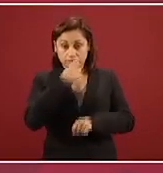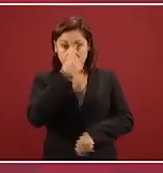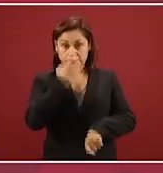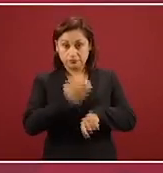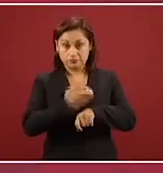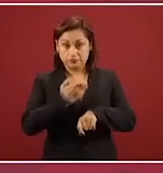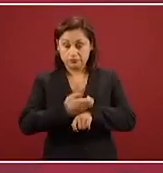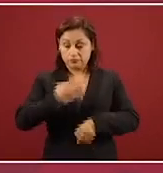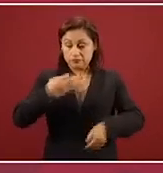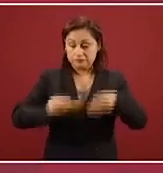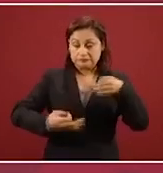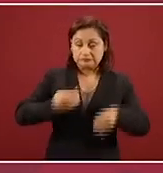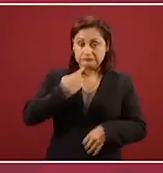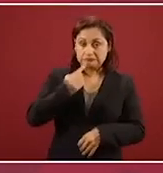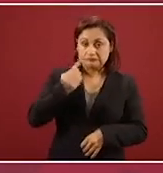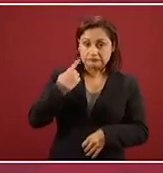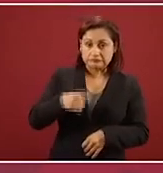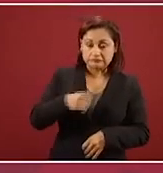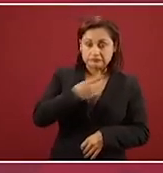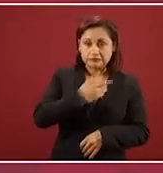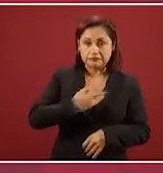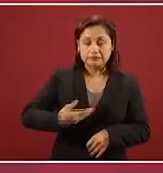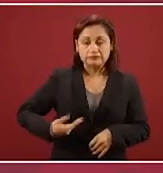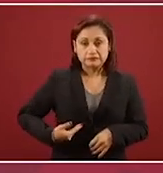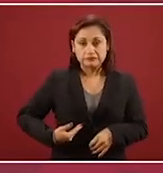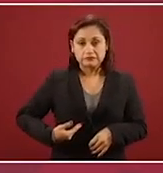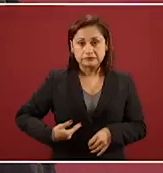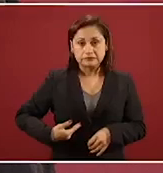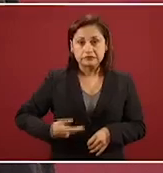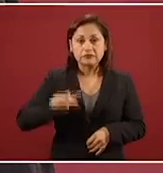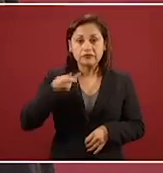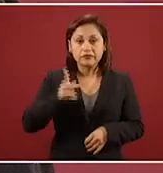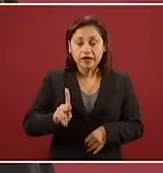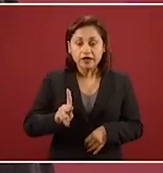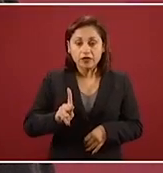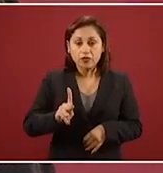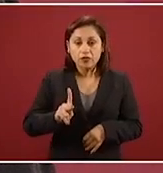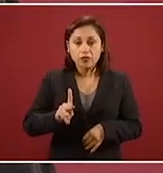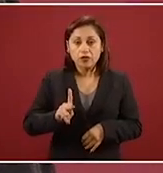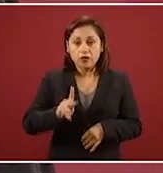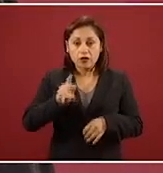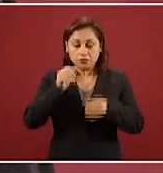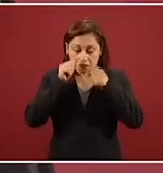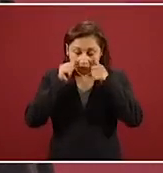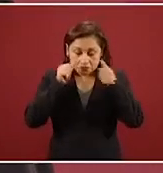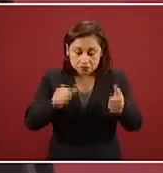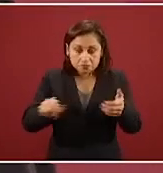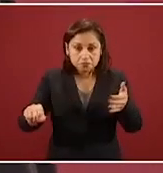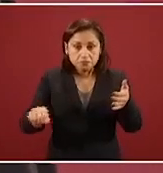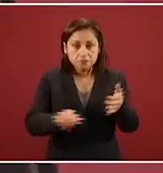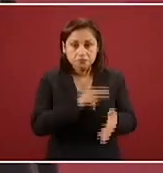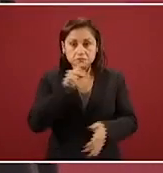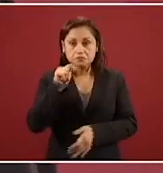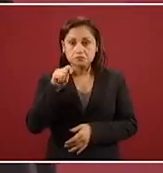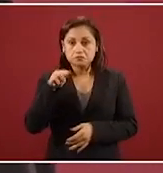el tratado con México y con amplia mayoría,